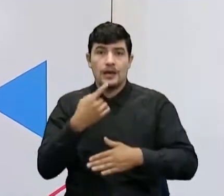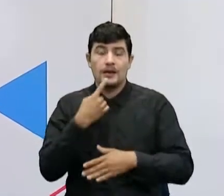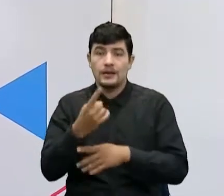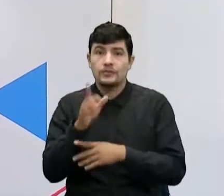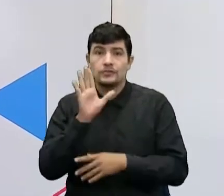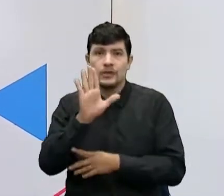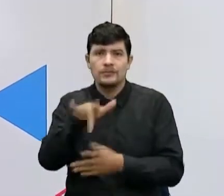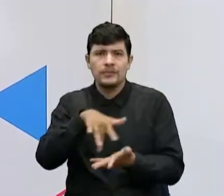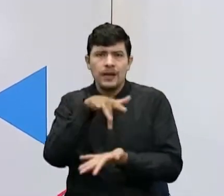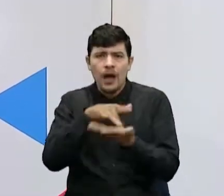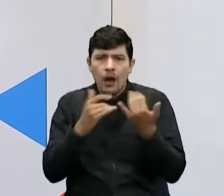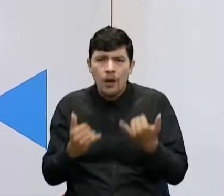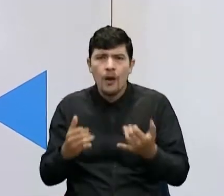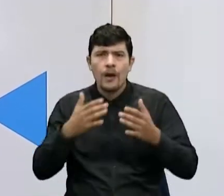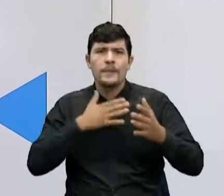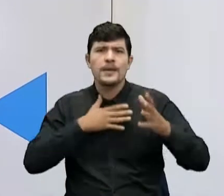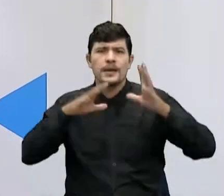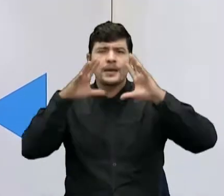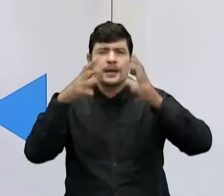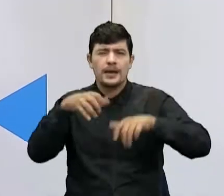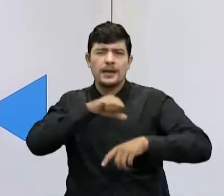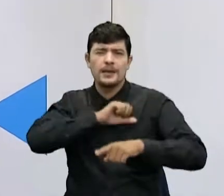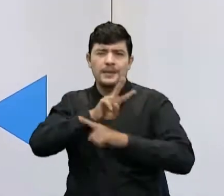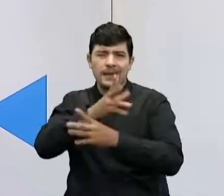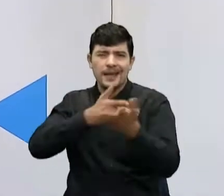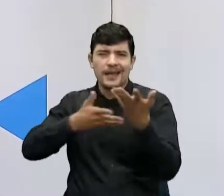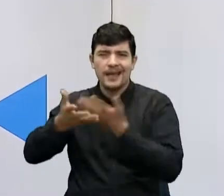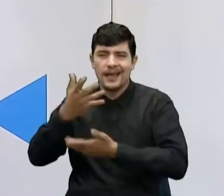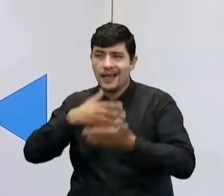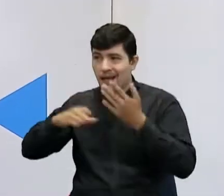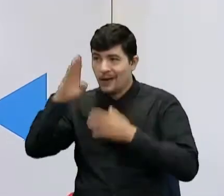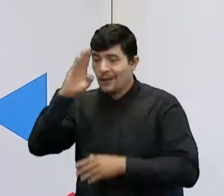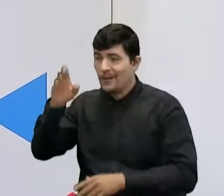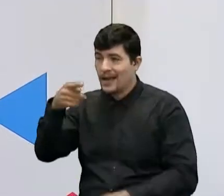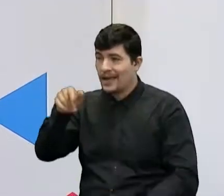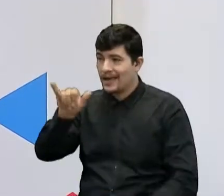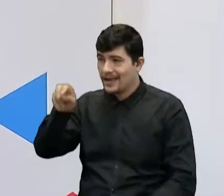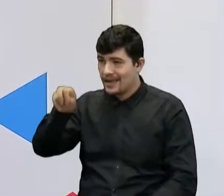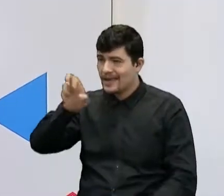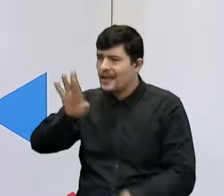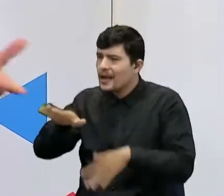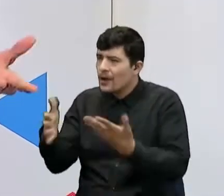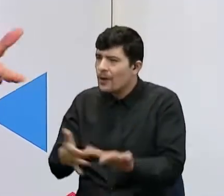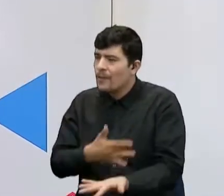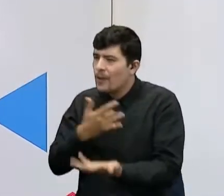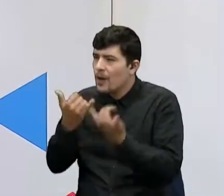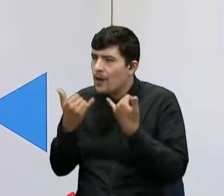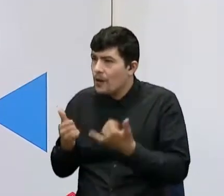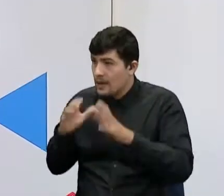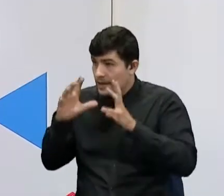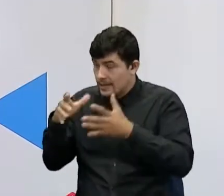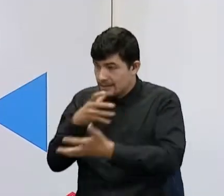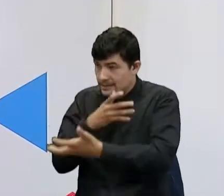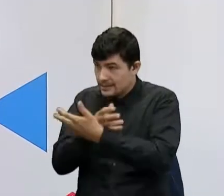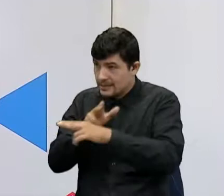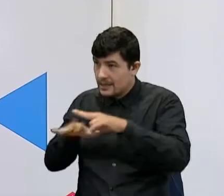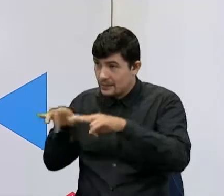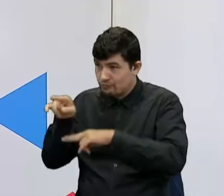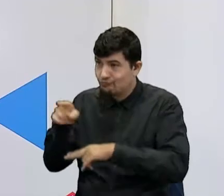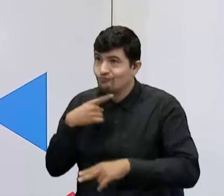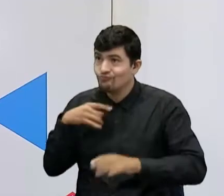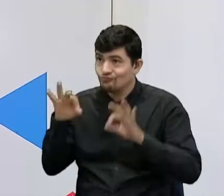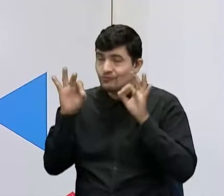Que está en mi clase Mi parche ¿Qué tal Keiner? ¿Cómo se siente el día de hoy? ¿Qué tal la clase de ciencias naturales?